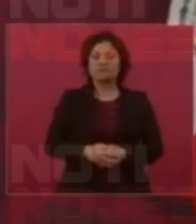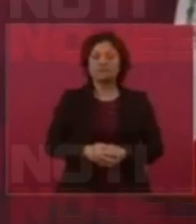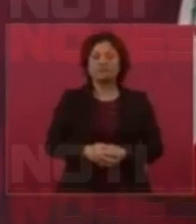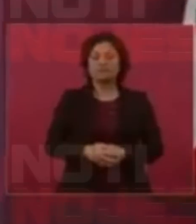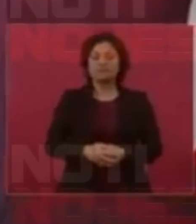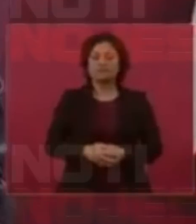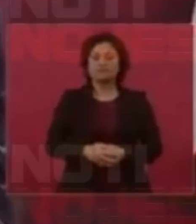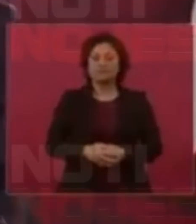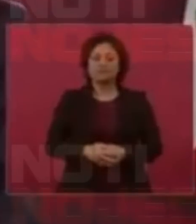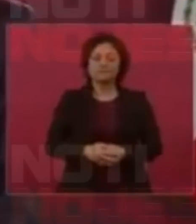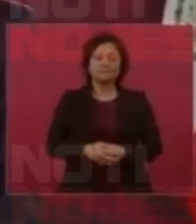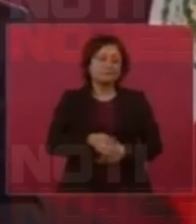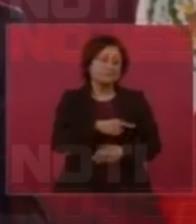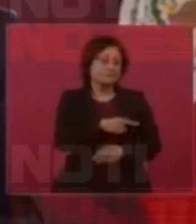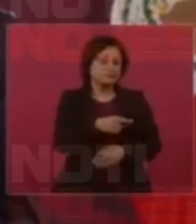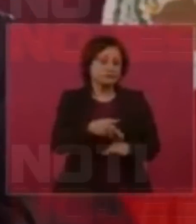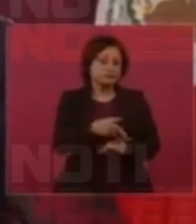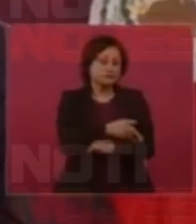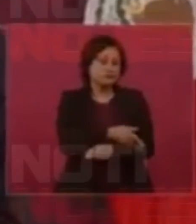una amenaza